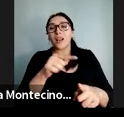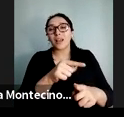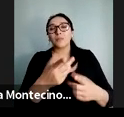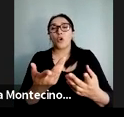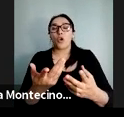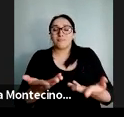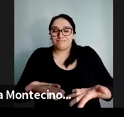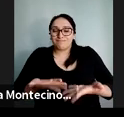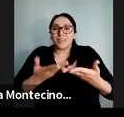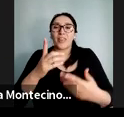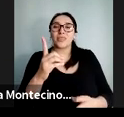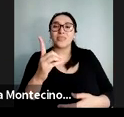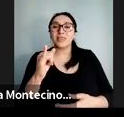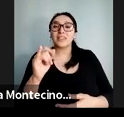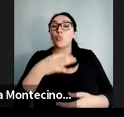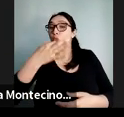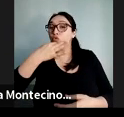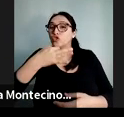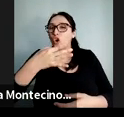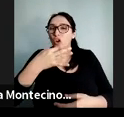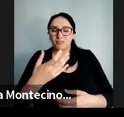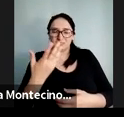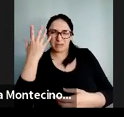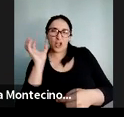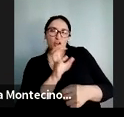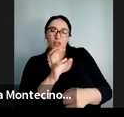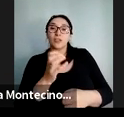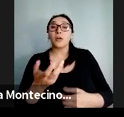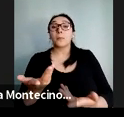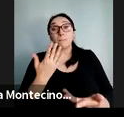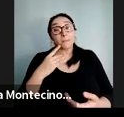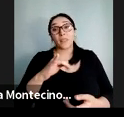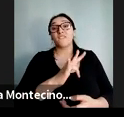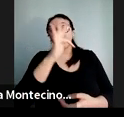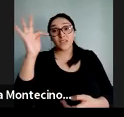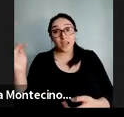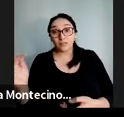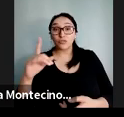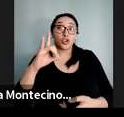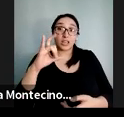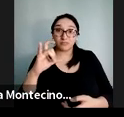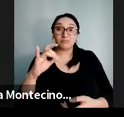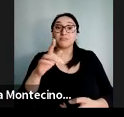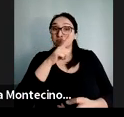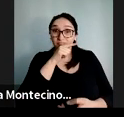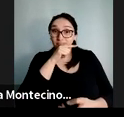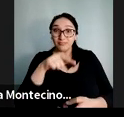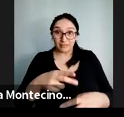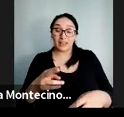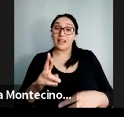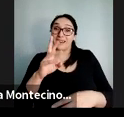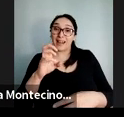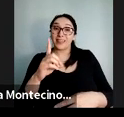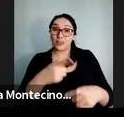potenciar los discursos extremos. Las redes sociales, en el fondo, tanto en lo virtual como en lo físico,